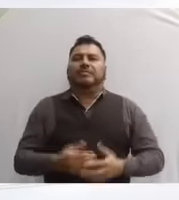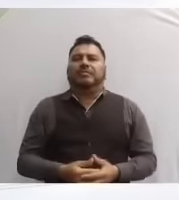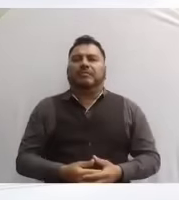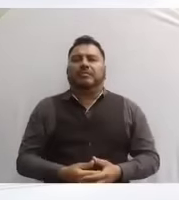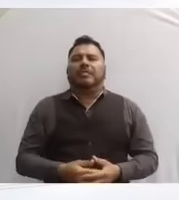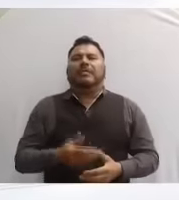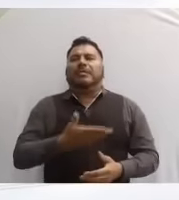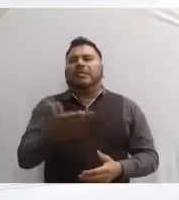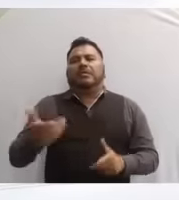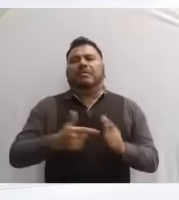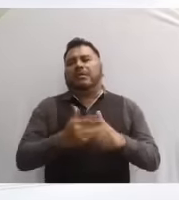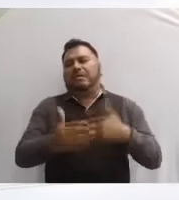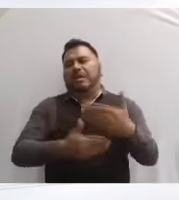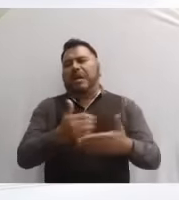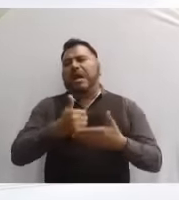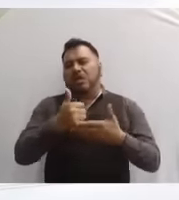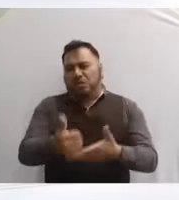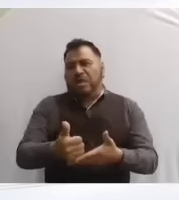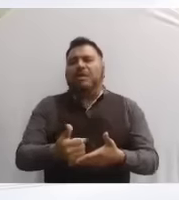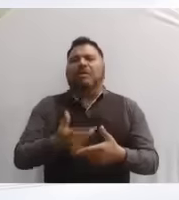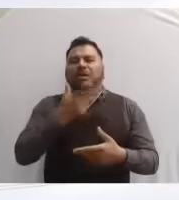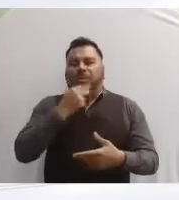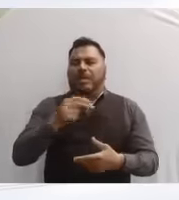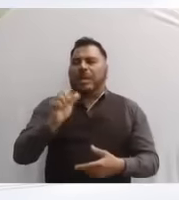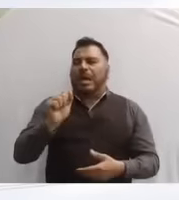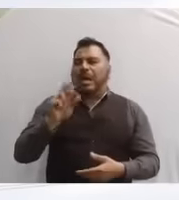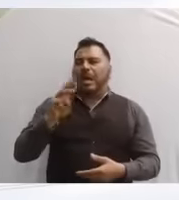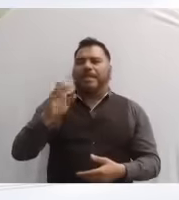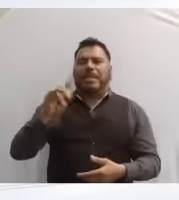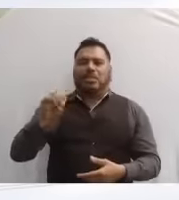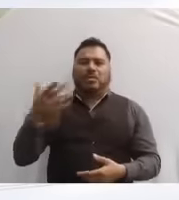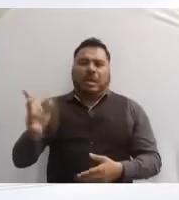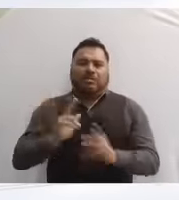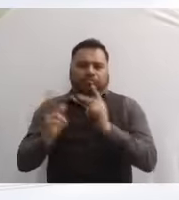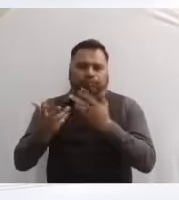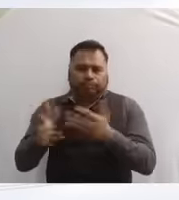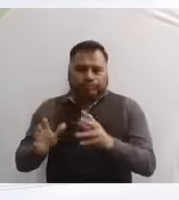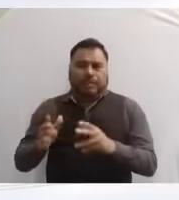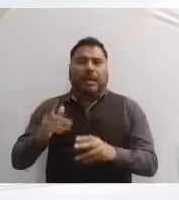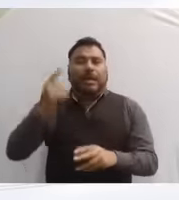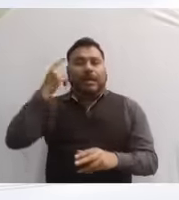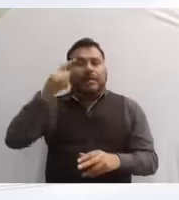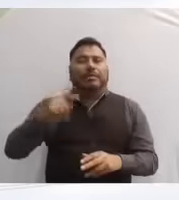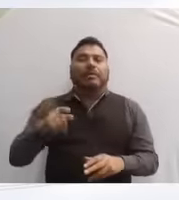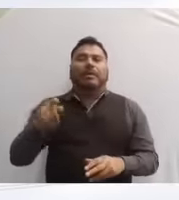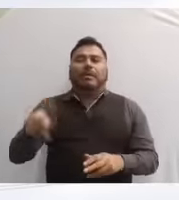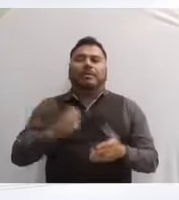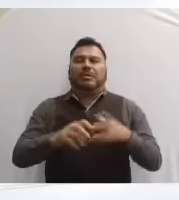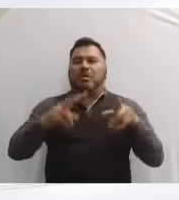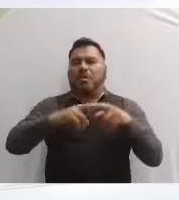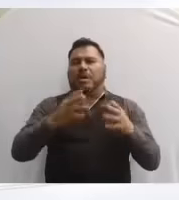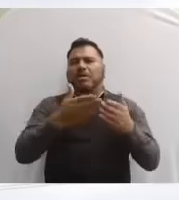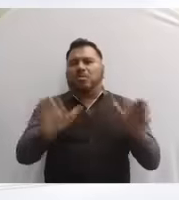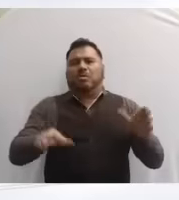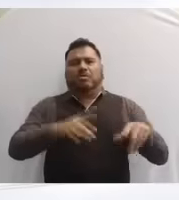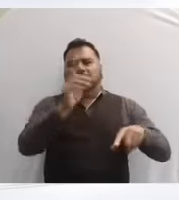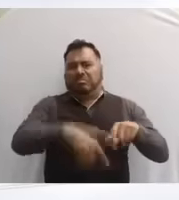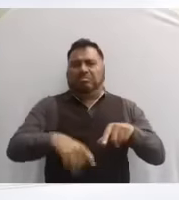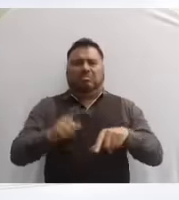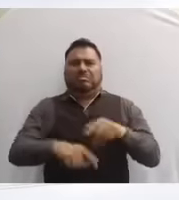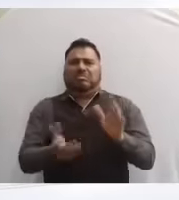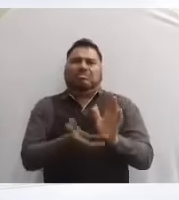y vamos a ayudar aquí, ya hablé con Armando, para que esta manera de quitar parques públicos para